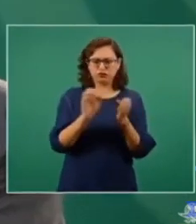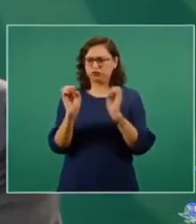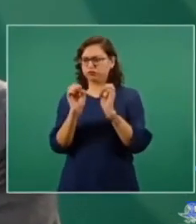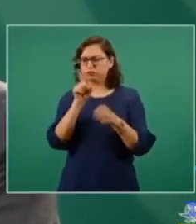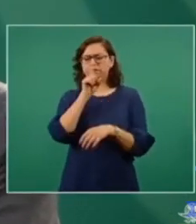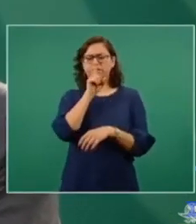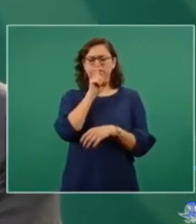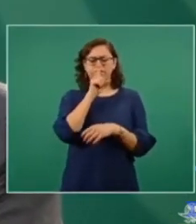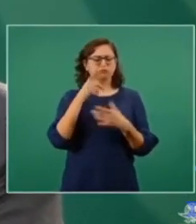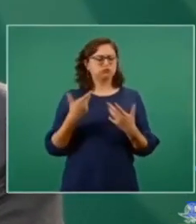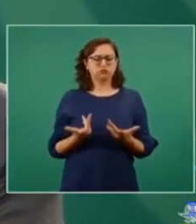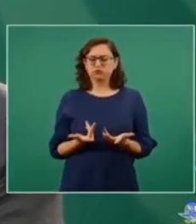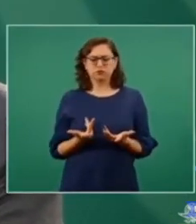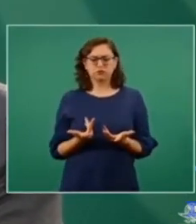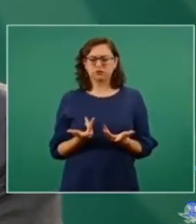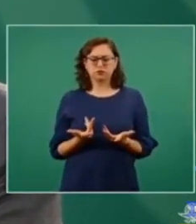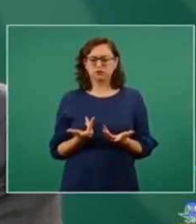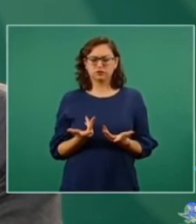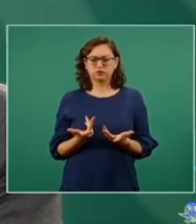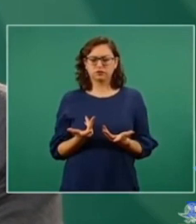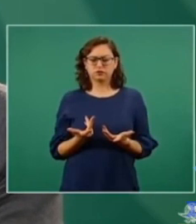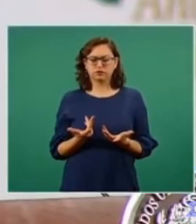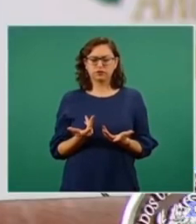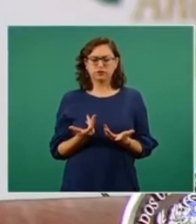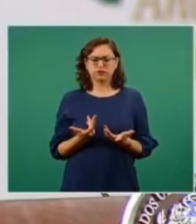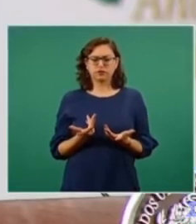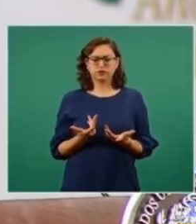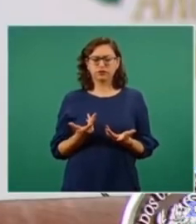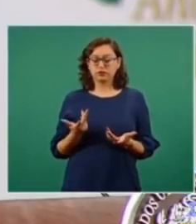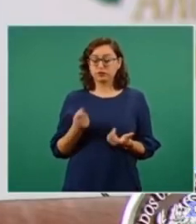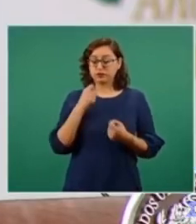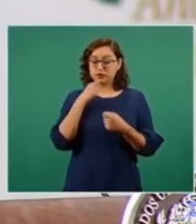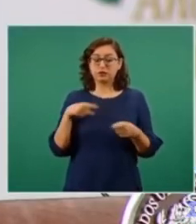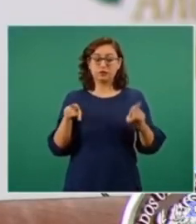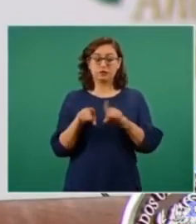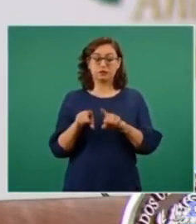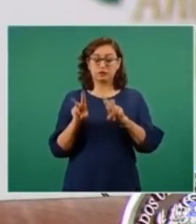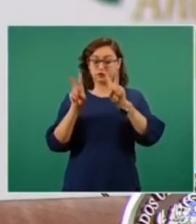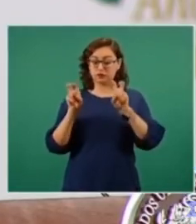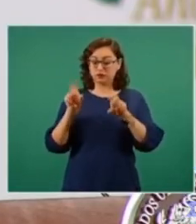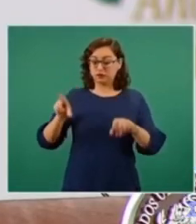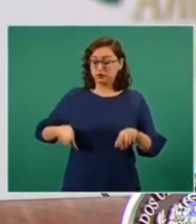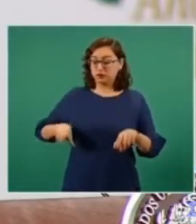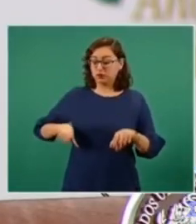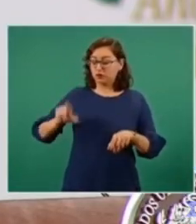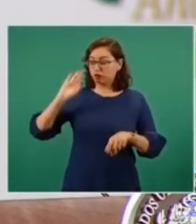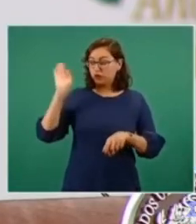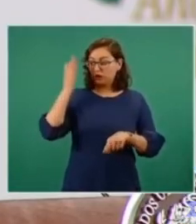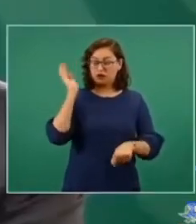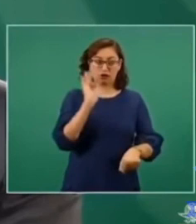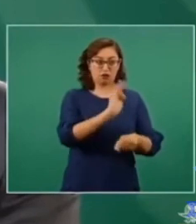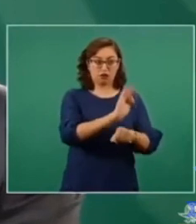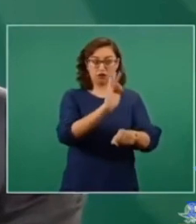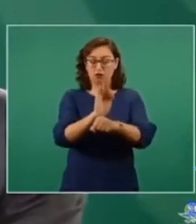Estoy en contra de que se utilicen los recursos del gobierno para favorecer a